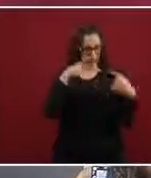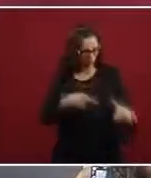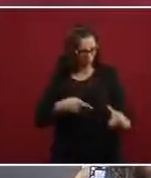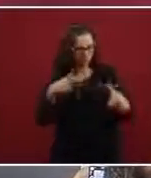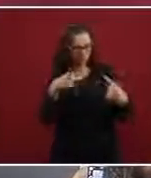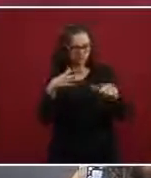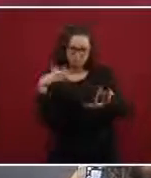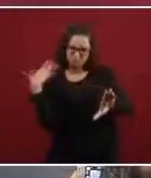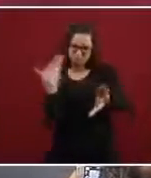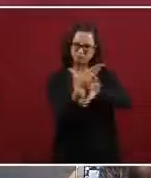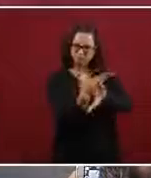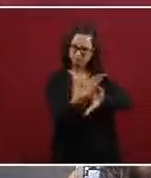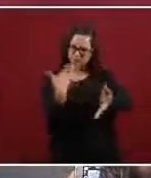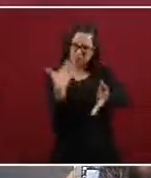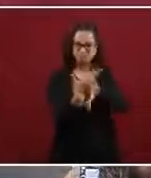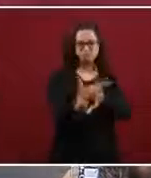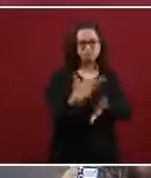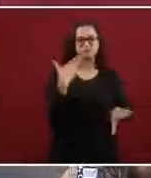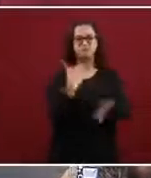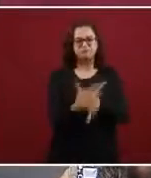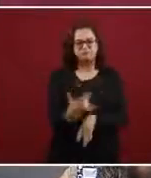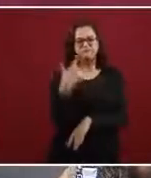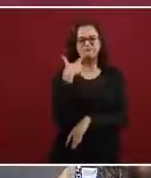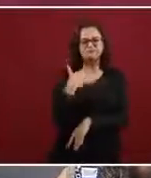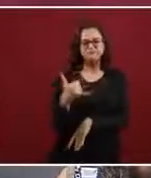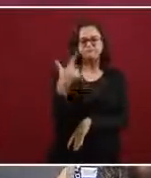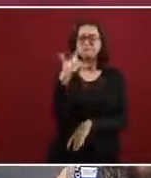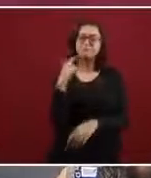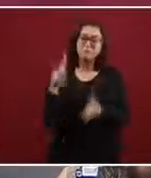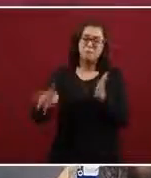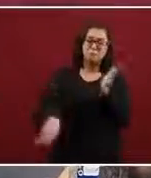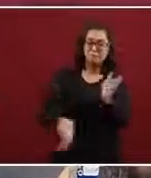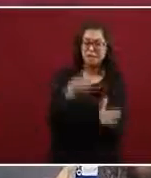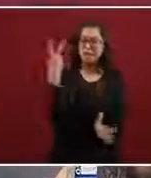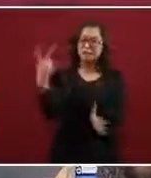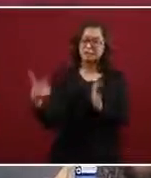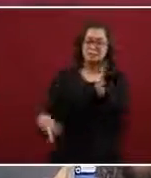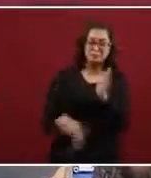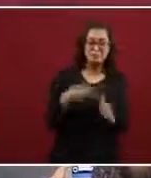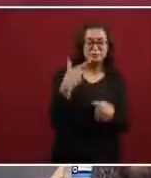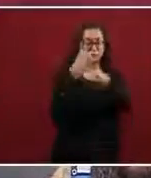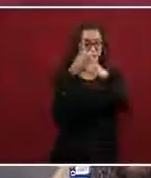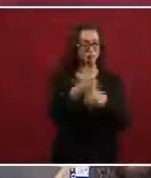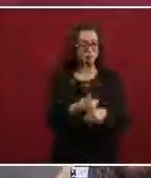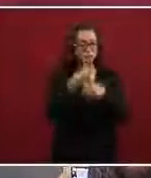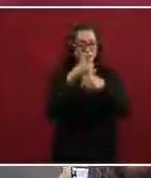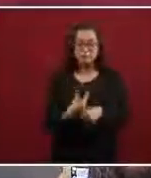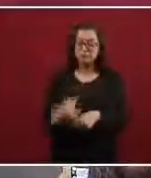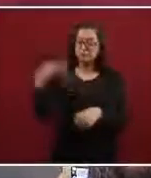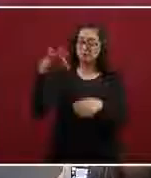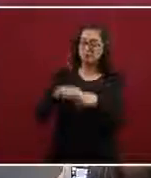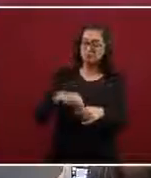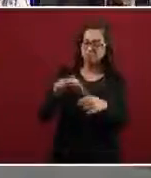enfrentamos y padecimos fraudes electorales,